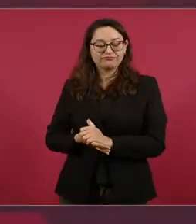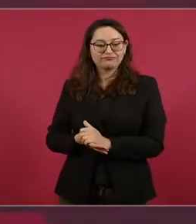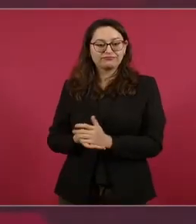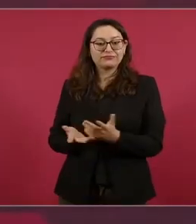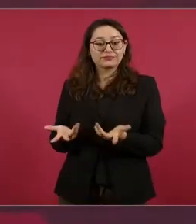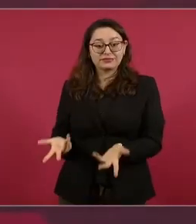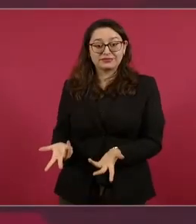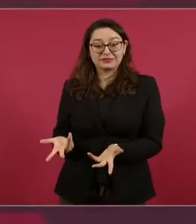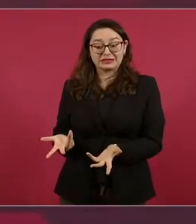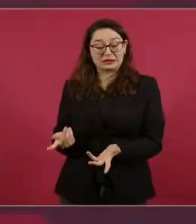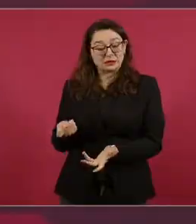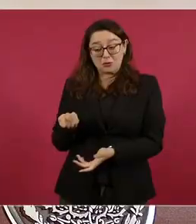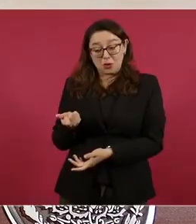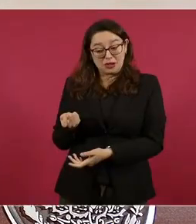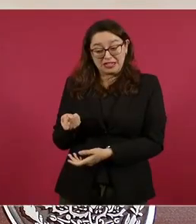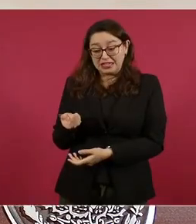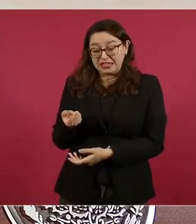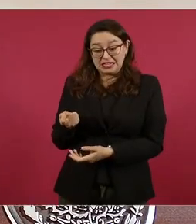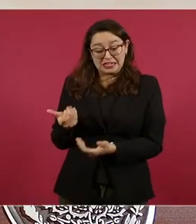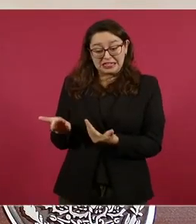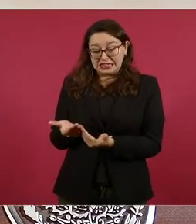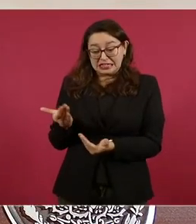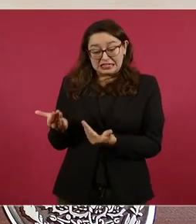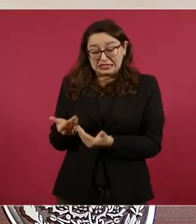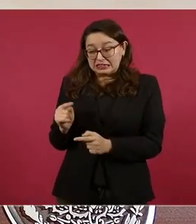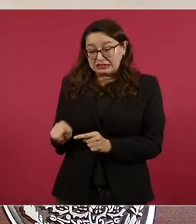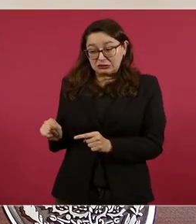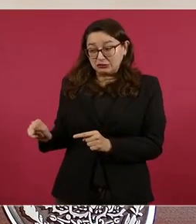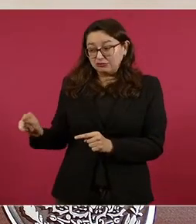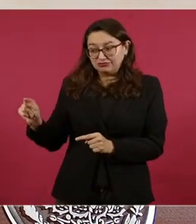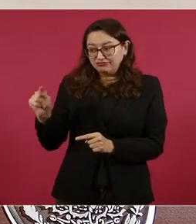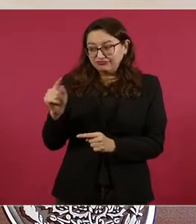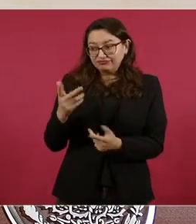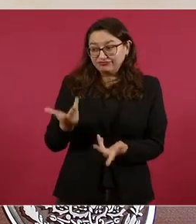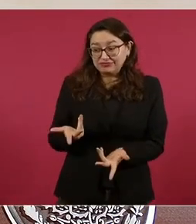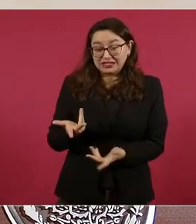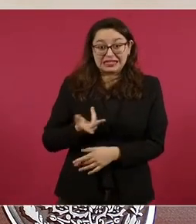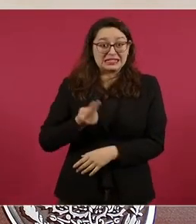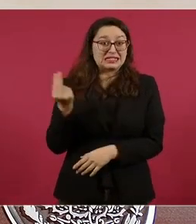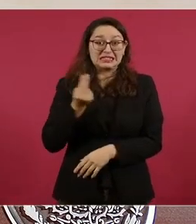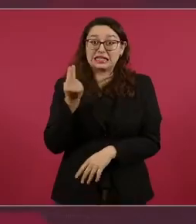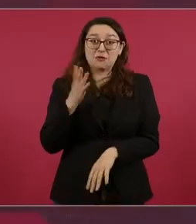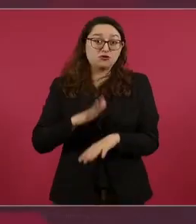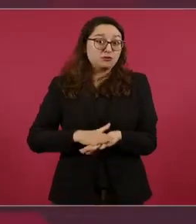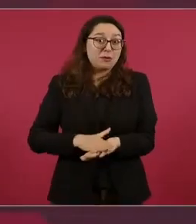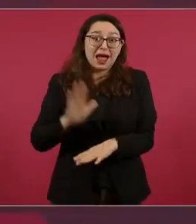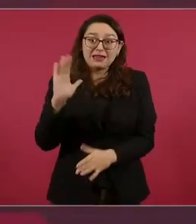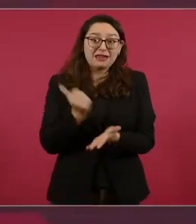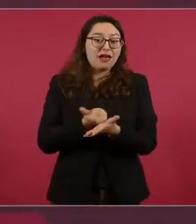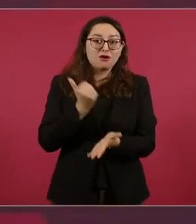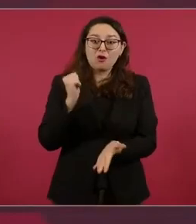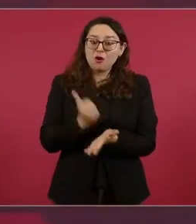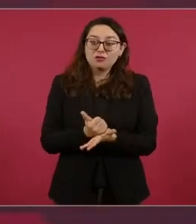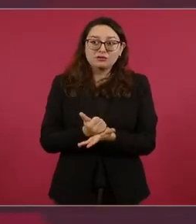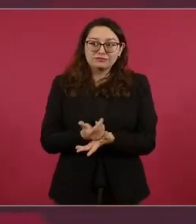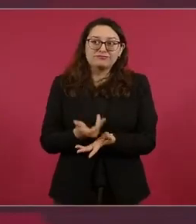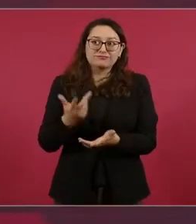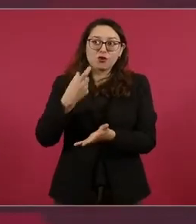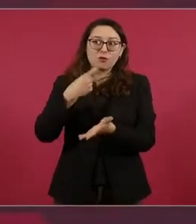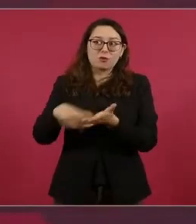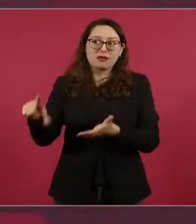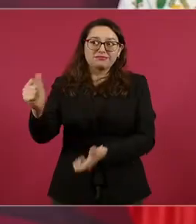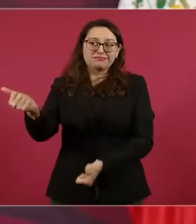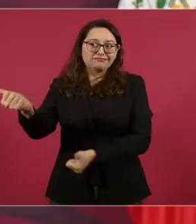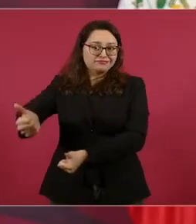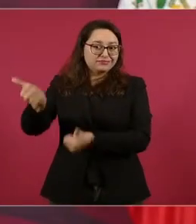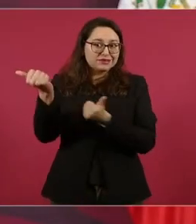arroz ante es este es mucho lo que necesitamos de todas maneras lo vamos